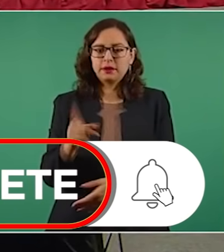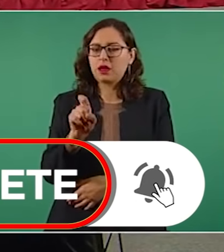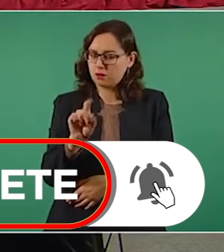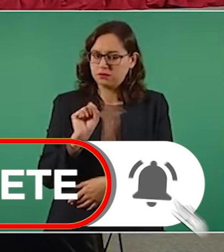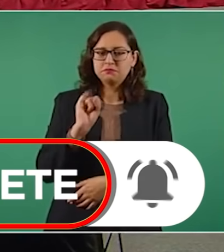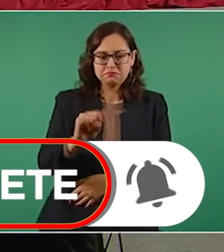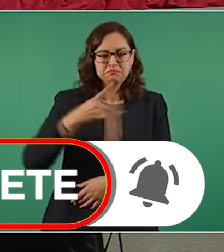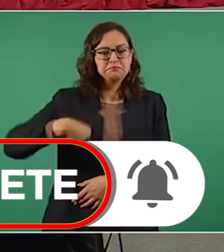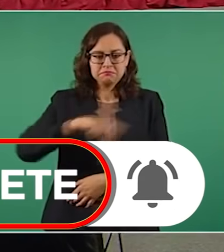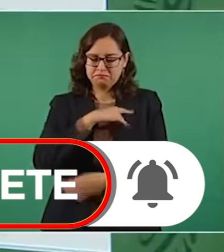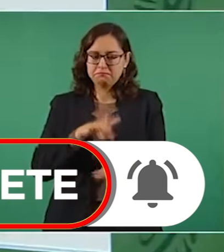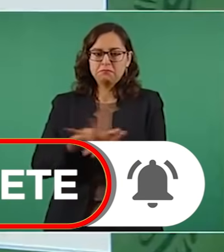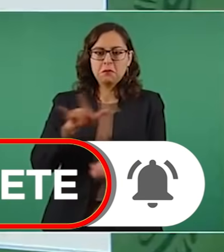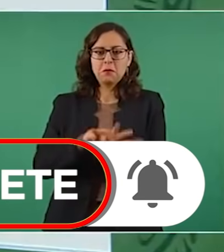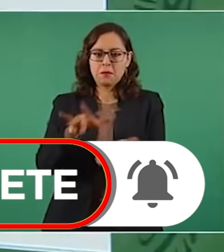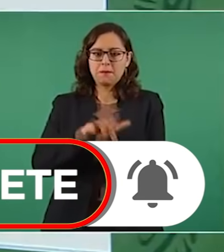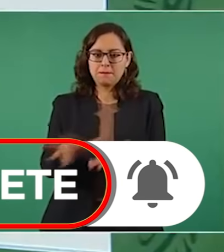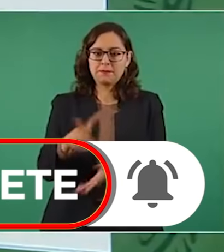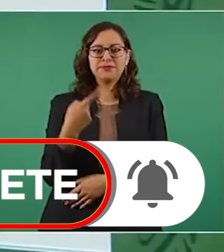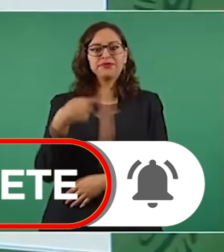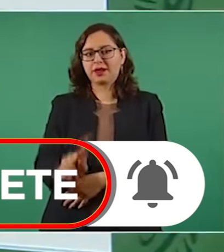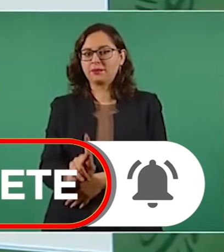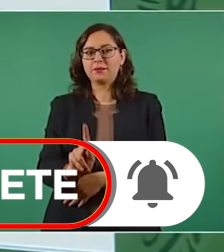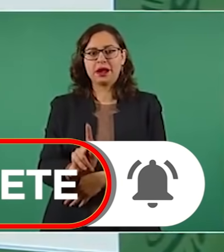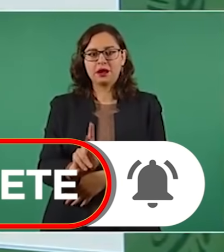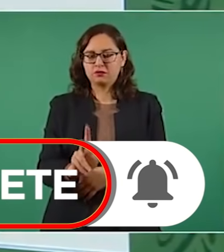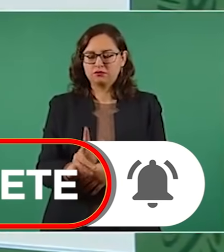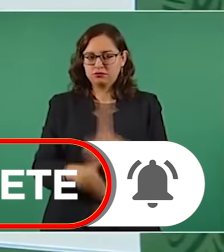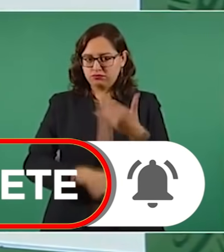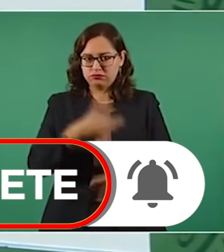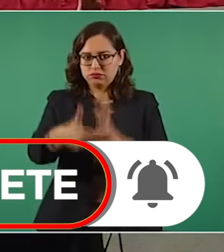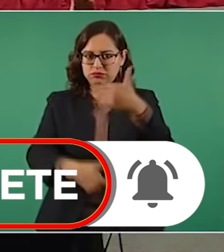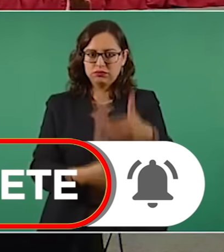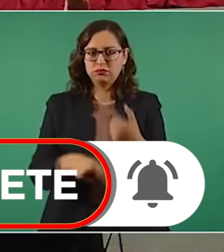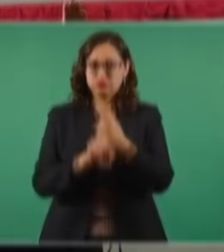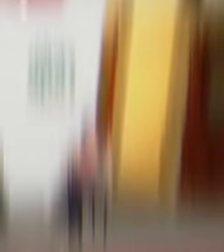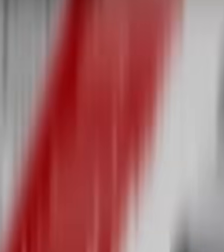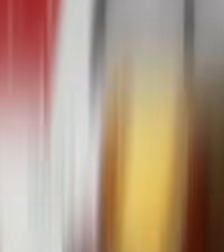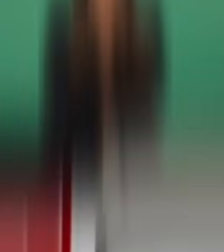pero no polemizar, vamos a buscar la forma de resolverlo.